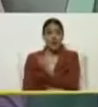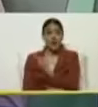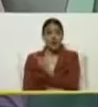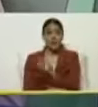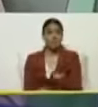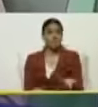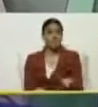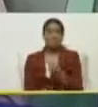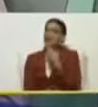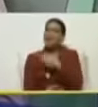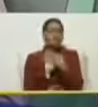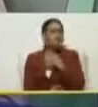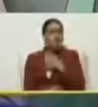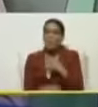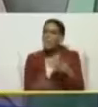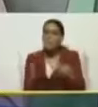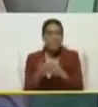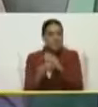No pudieron.